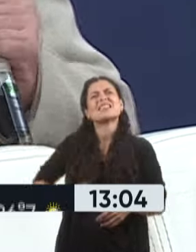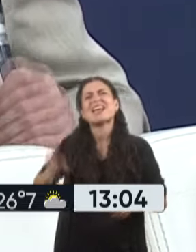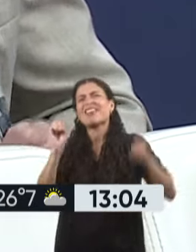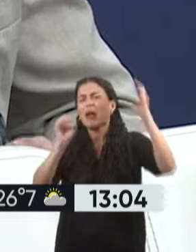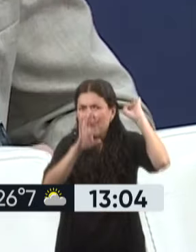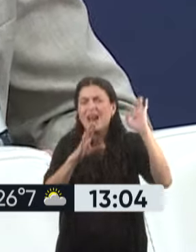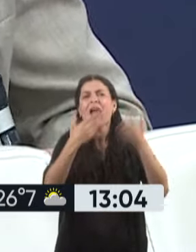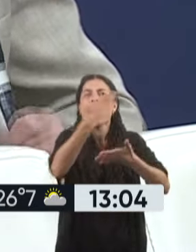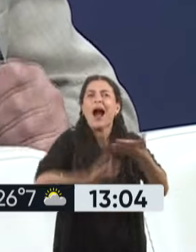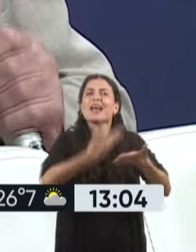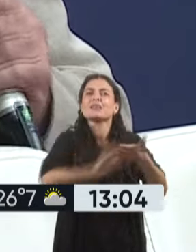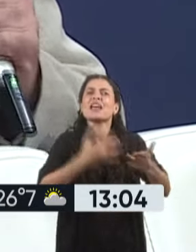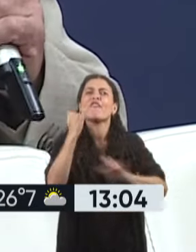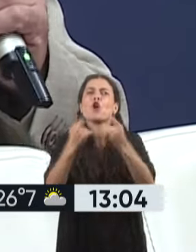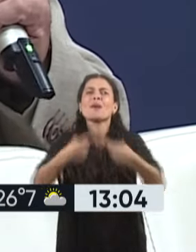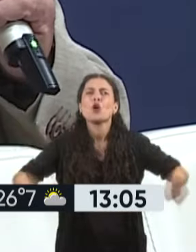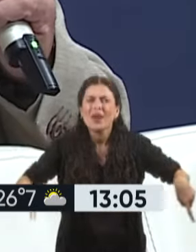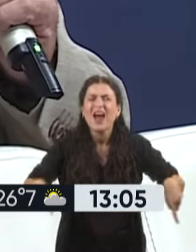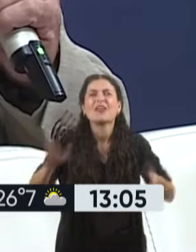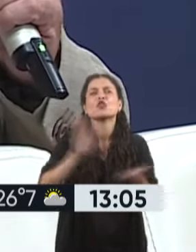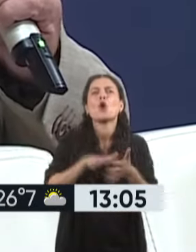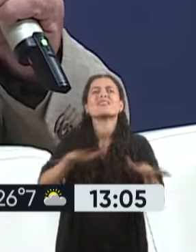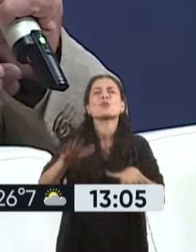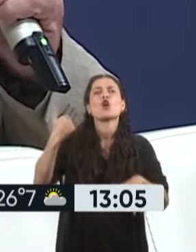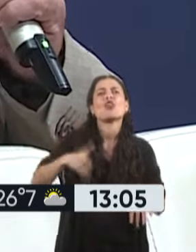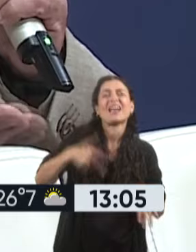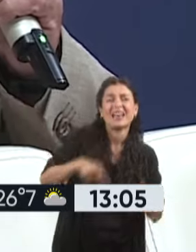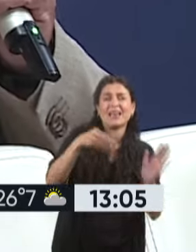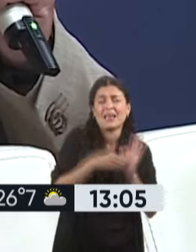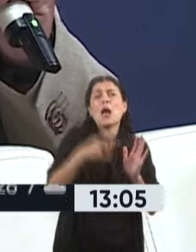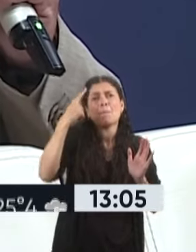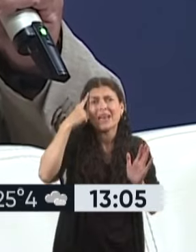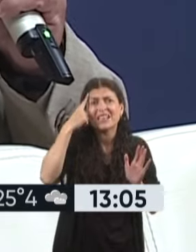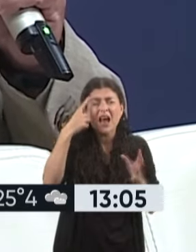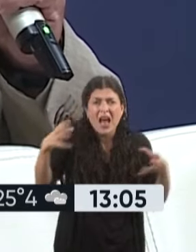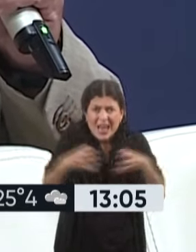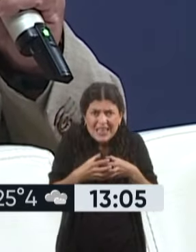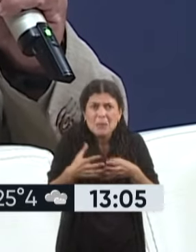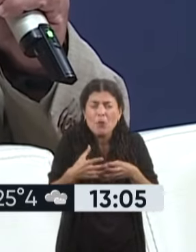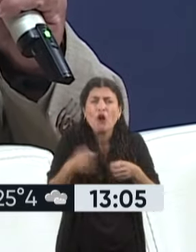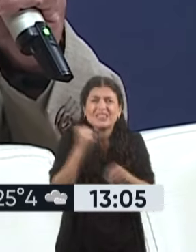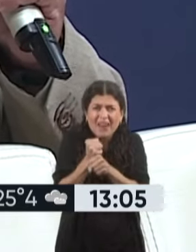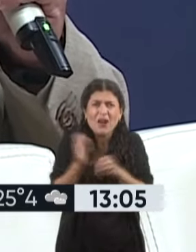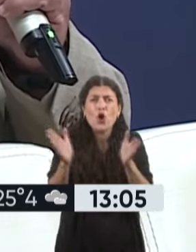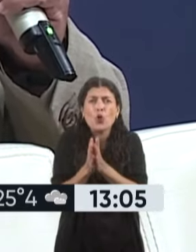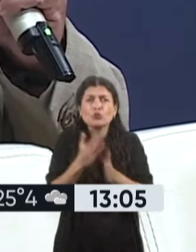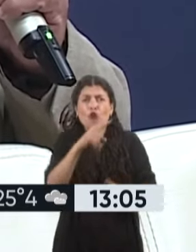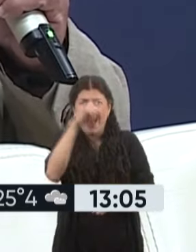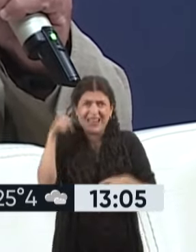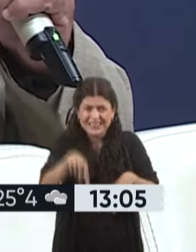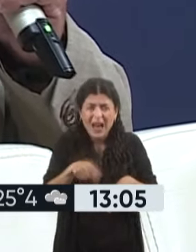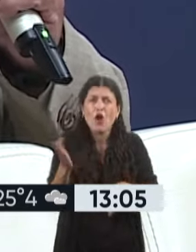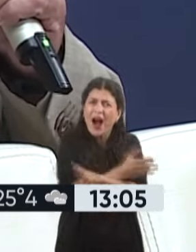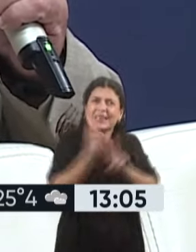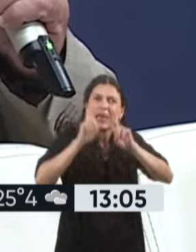realidad. Entonces, toda esa información tiene que estar sobre la mesa del presidente Milei para saber quién es que